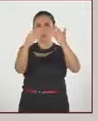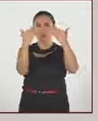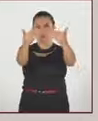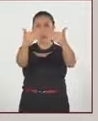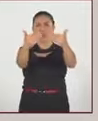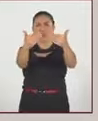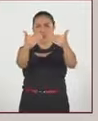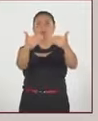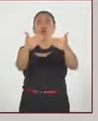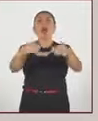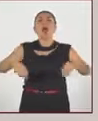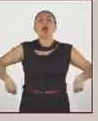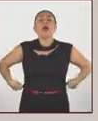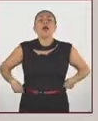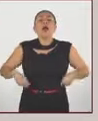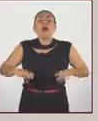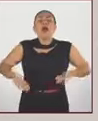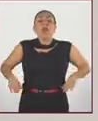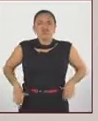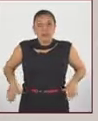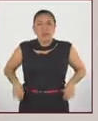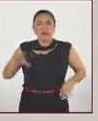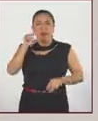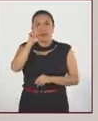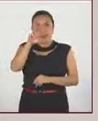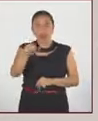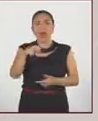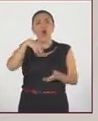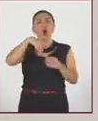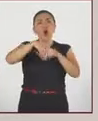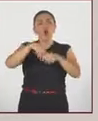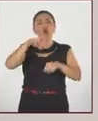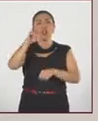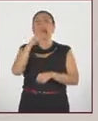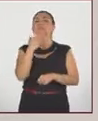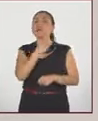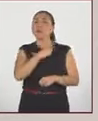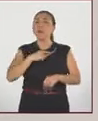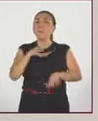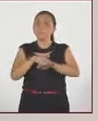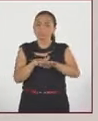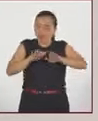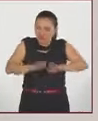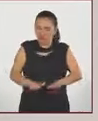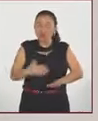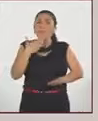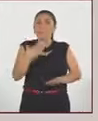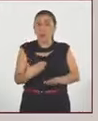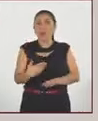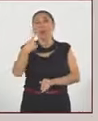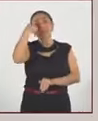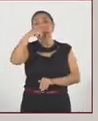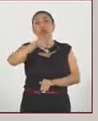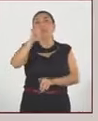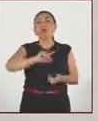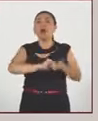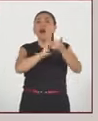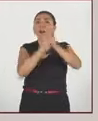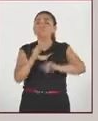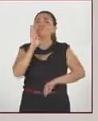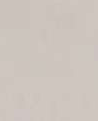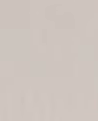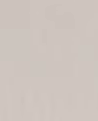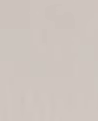la cadera, en las rodillas y con los pies tocando el suelo, para que no se hagan estos hábitos, ¿no? Prácticamente